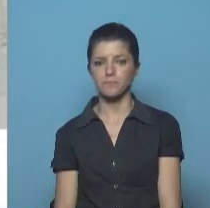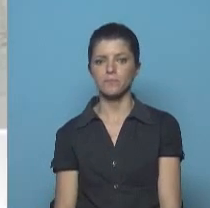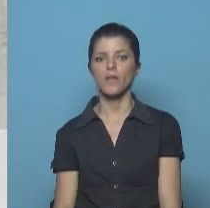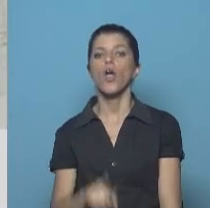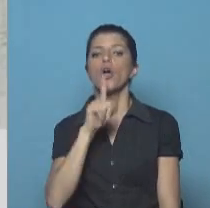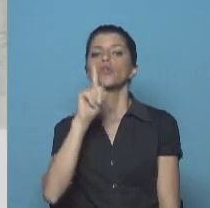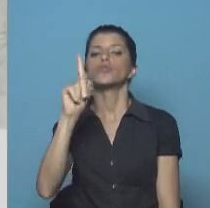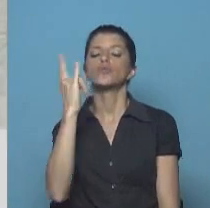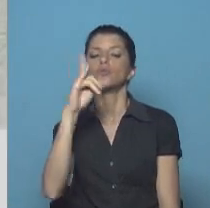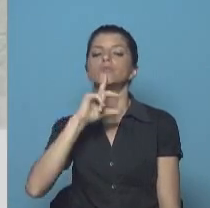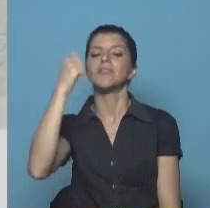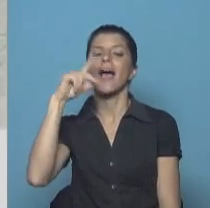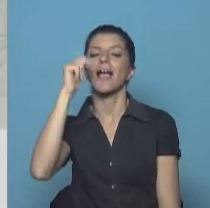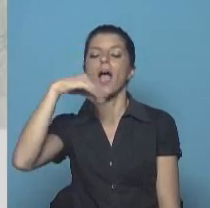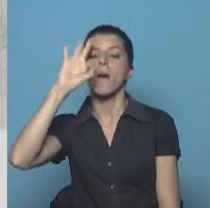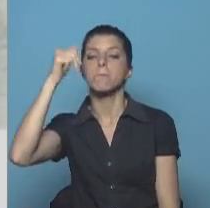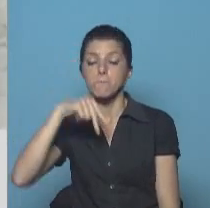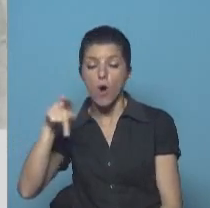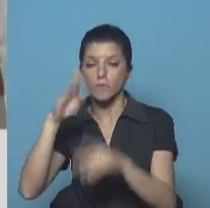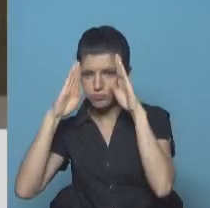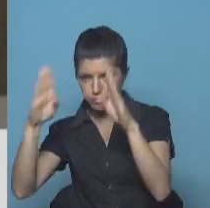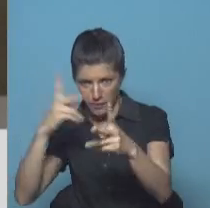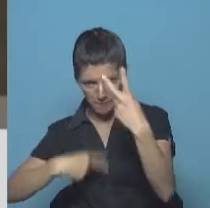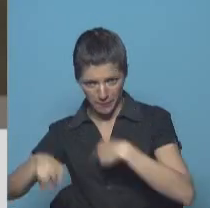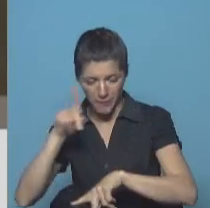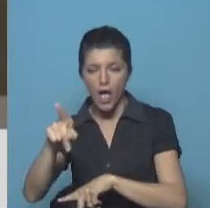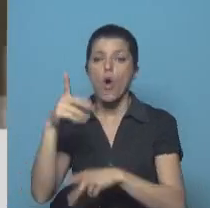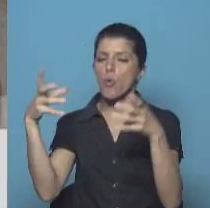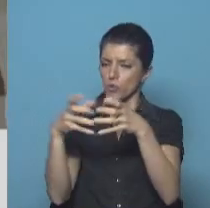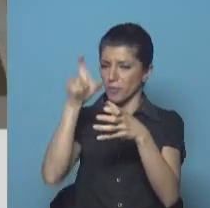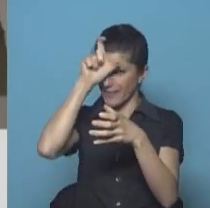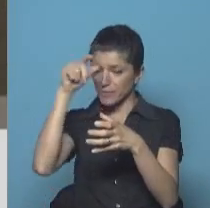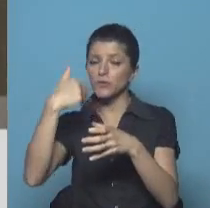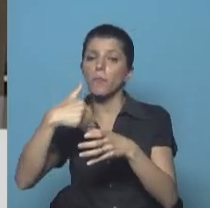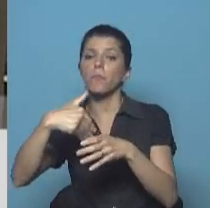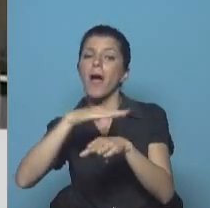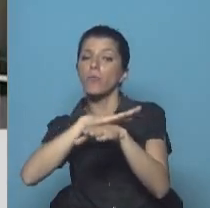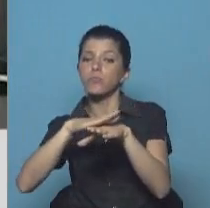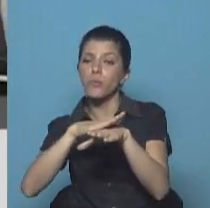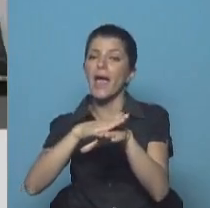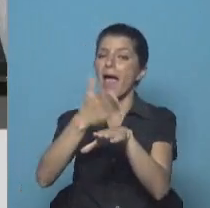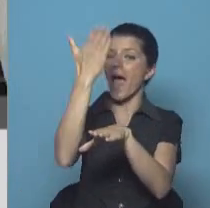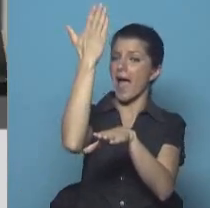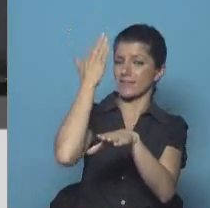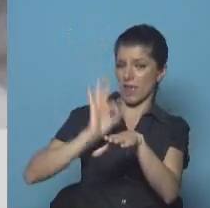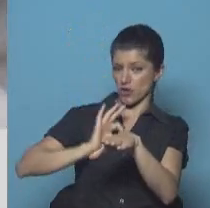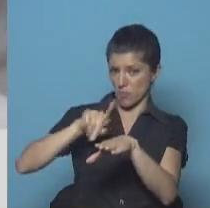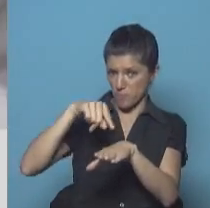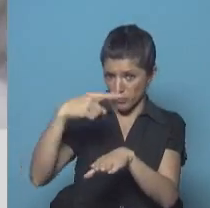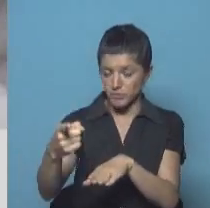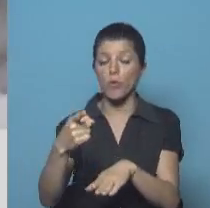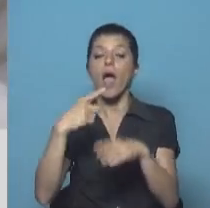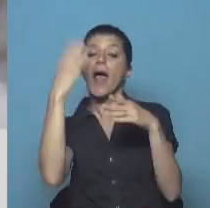Tutankamón al quirófano. Un equipo germano-egipcio acaba de iniciar una cura que podría concluir a principios del próximo año. La